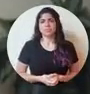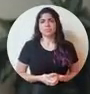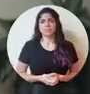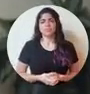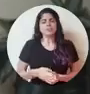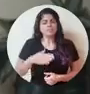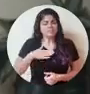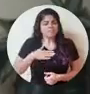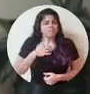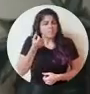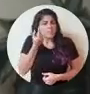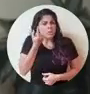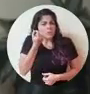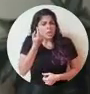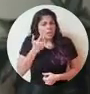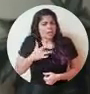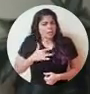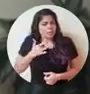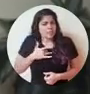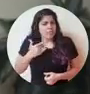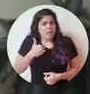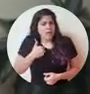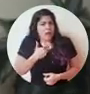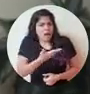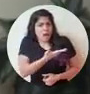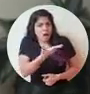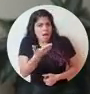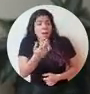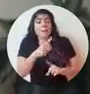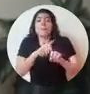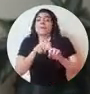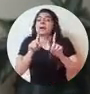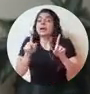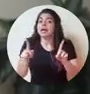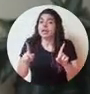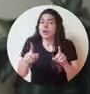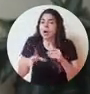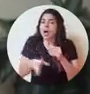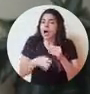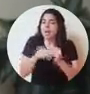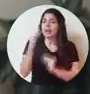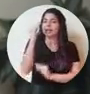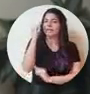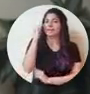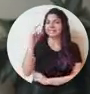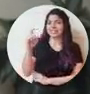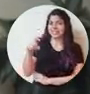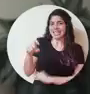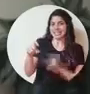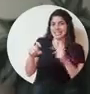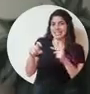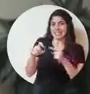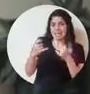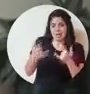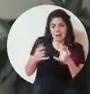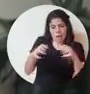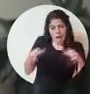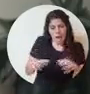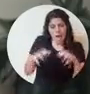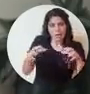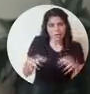entendiendo el sentimiento que existe pero además la necesidad de tomar acciones viables